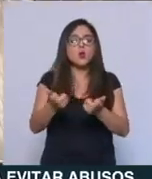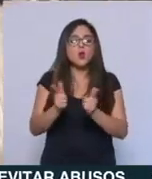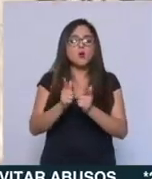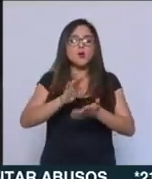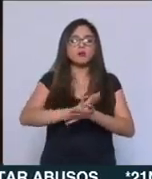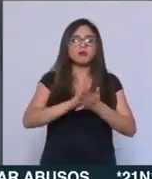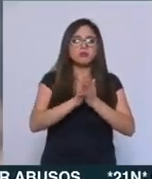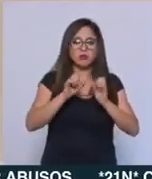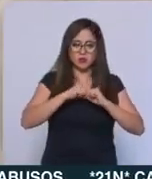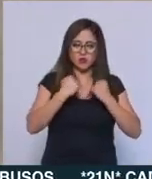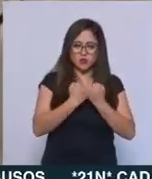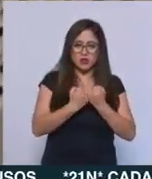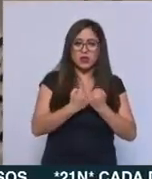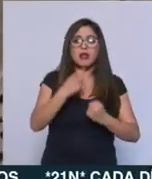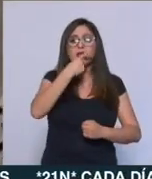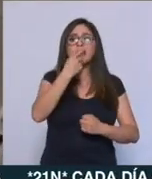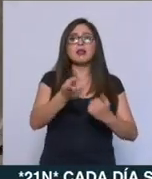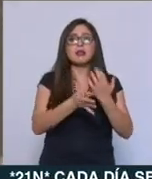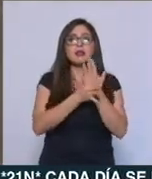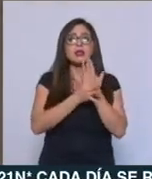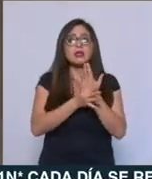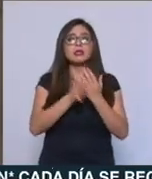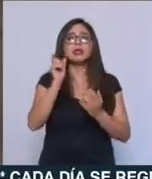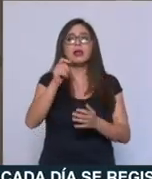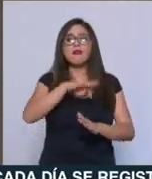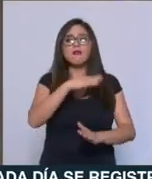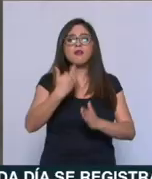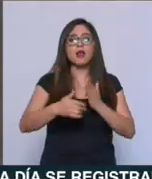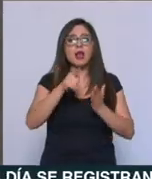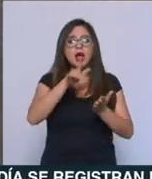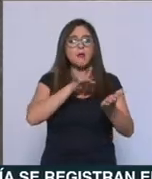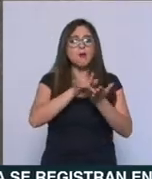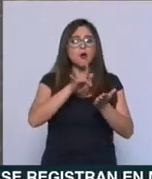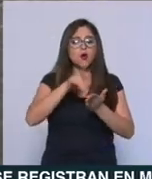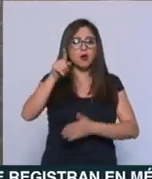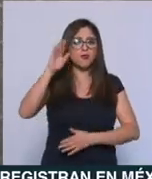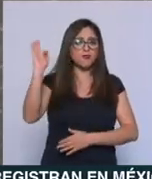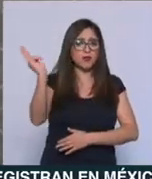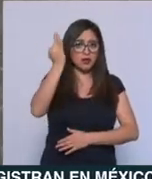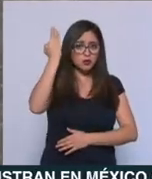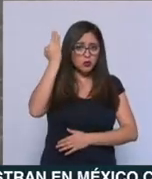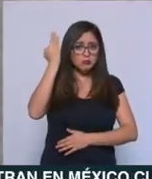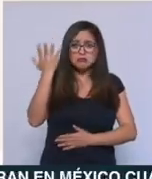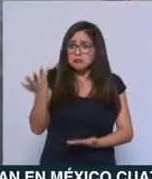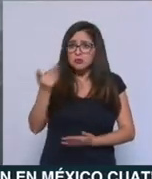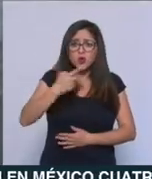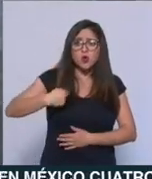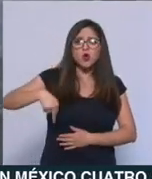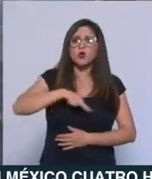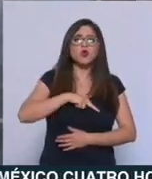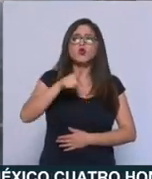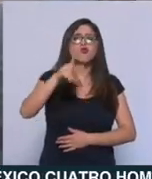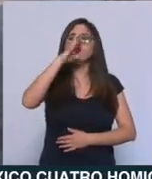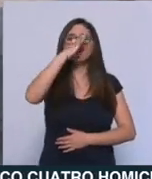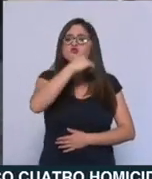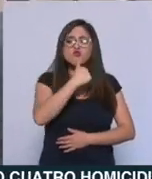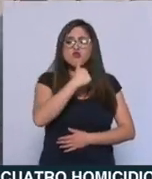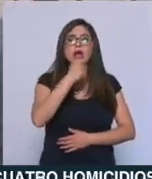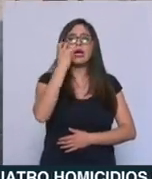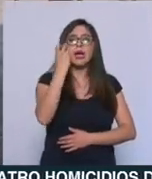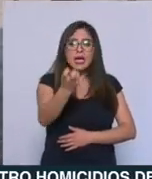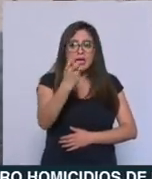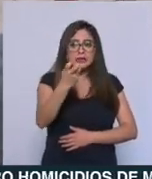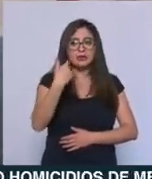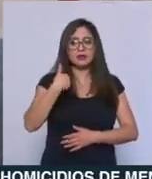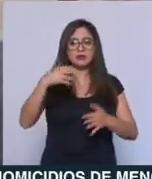e incluso ha clamado por el apoyo desde la federación, pues dijo, nosotros no podemos de esta manera